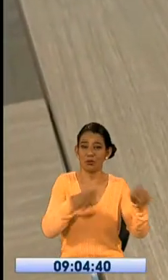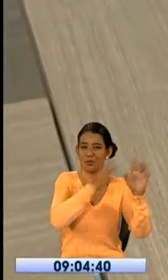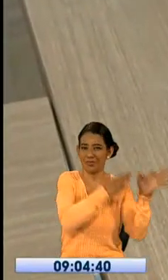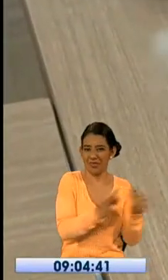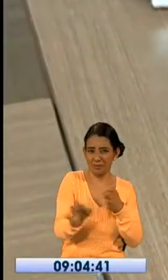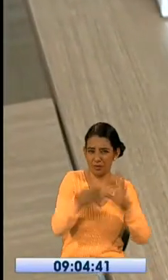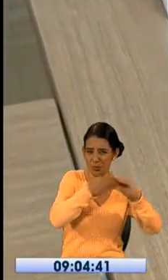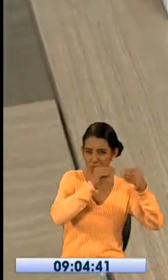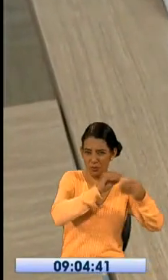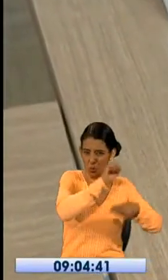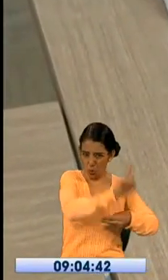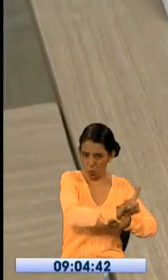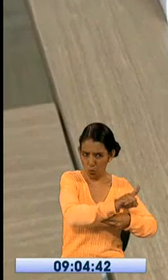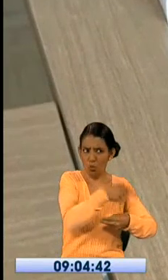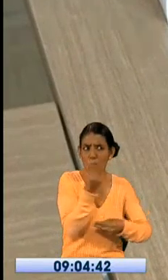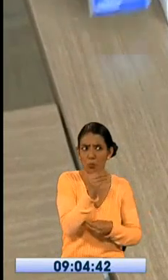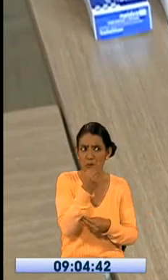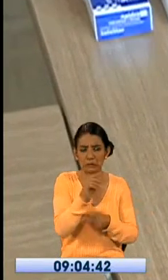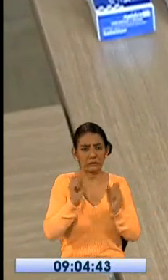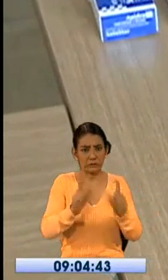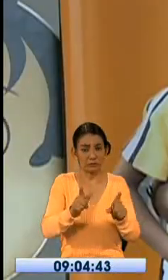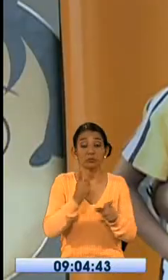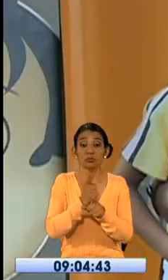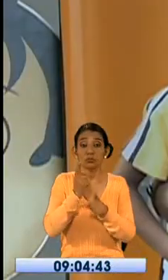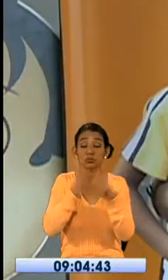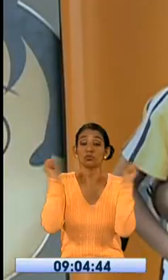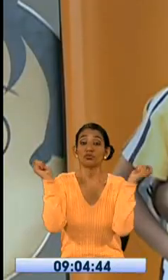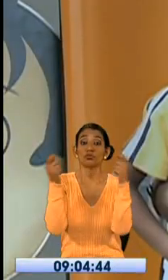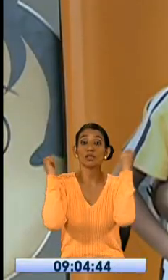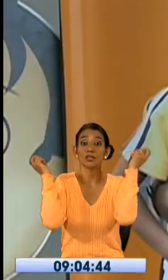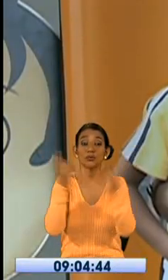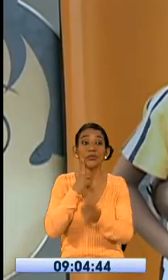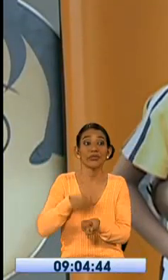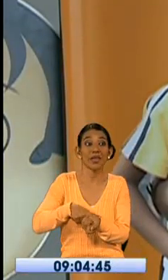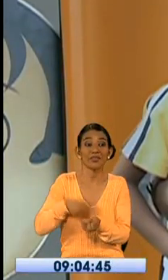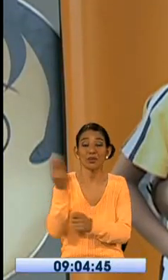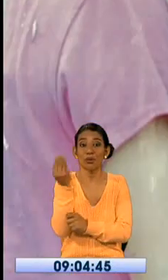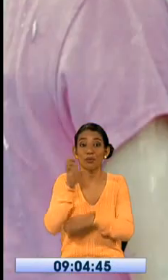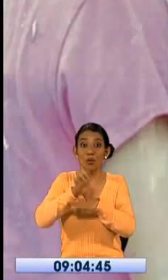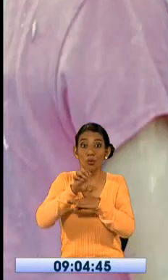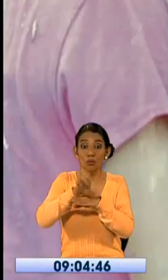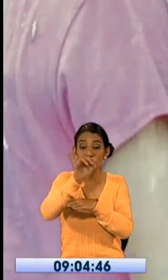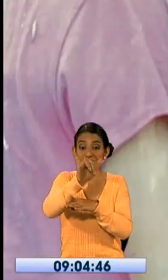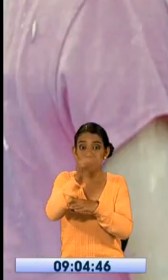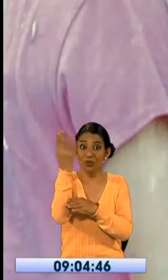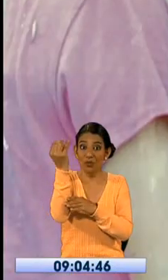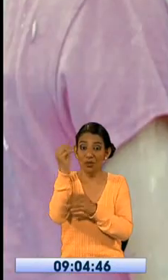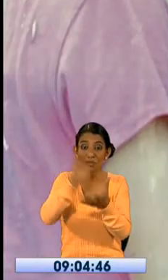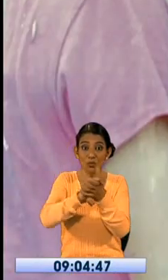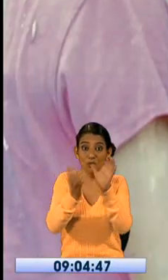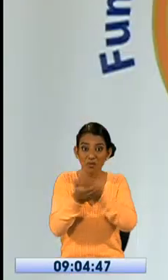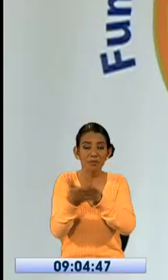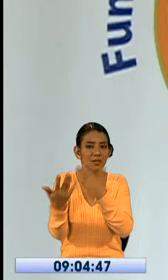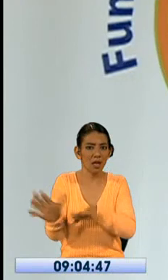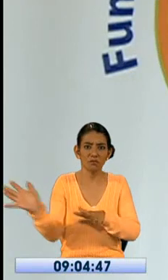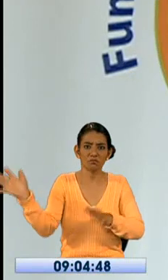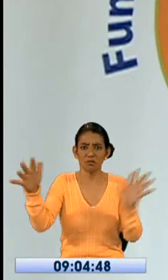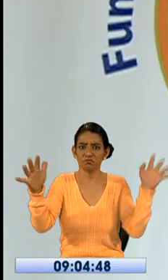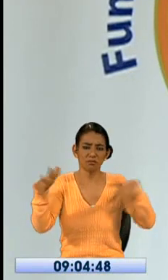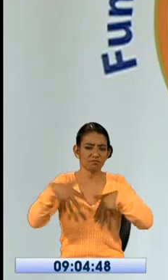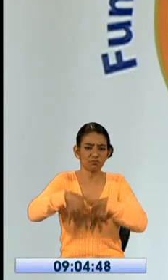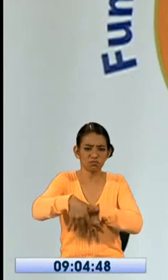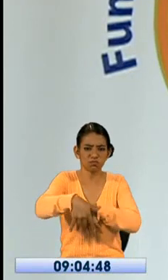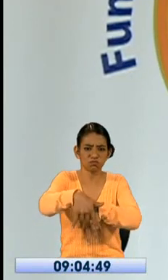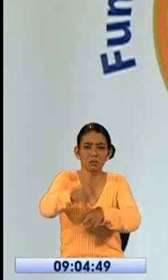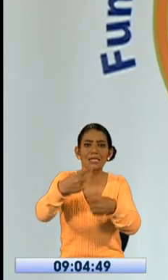la 1 o juvenil es caro. De ahí la Fundación Diabetes Juvenil Ecuador. Este sábado 14 de noviembre saldrá a las calles capitalinas